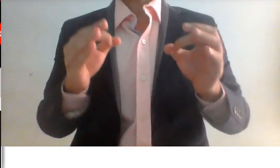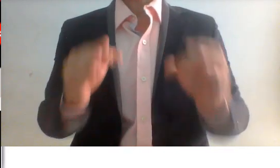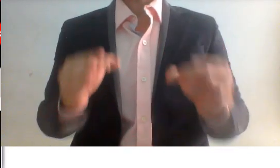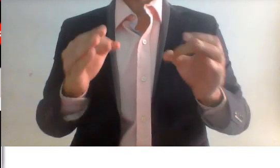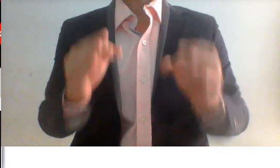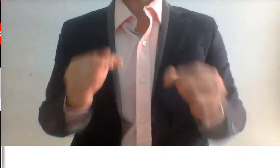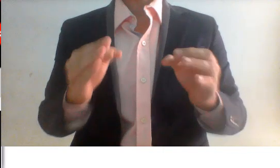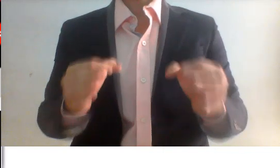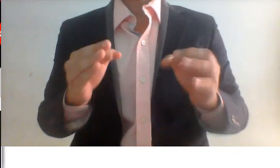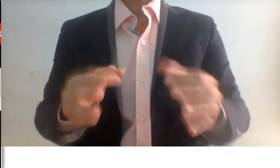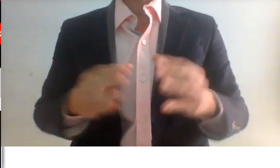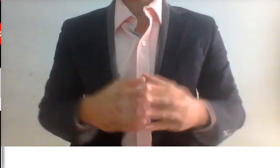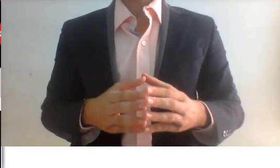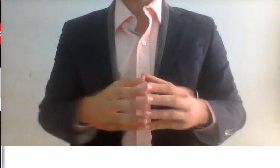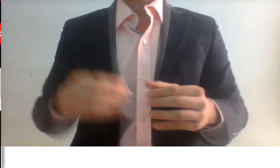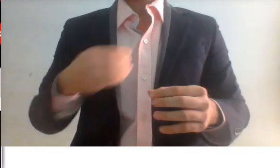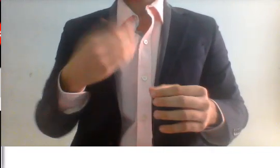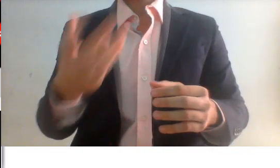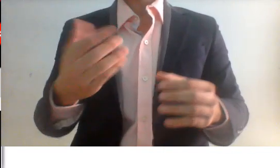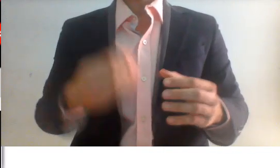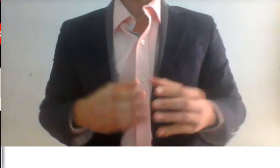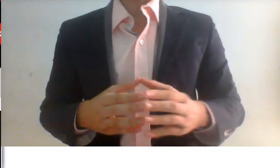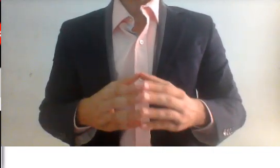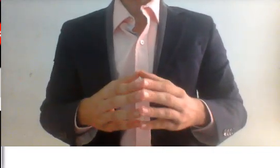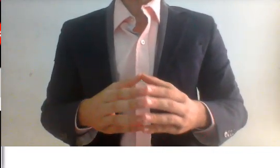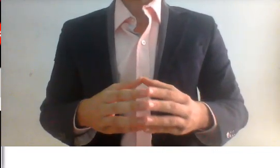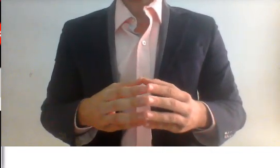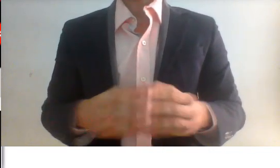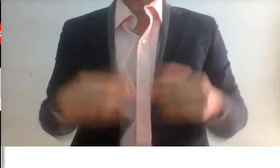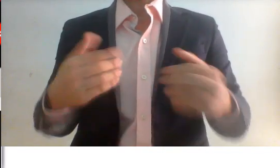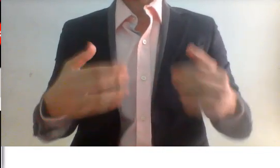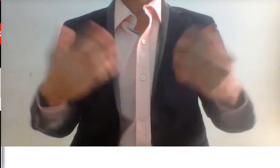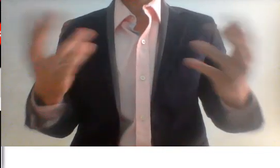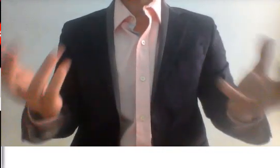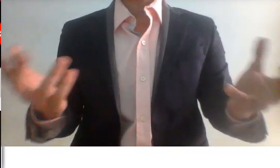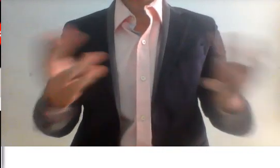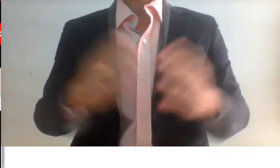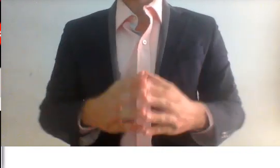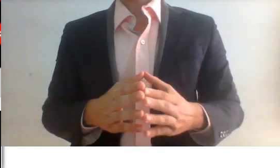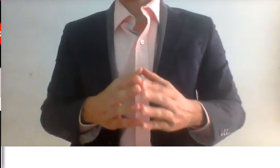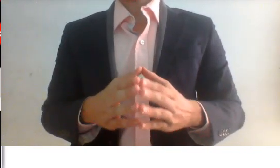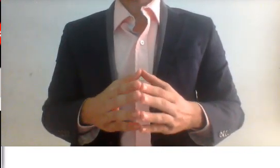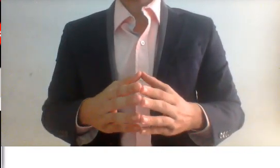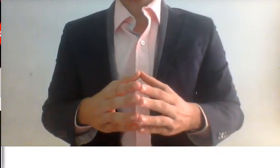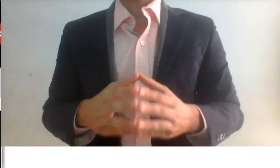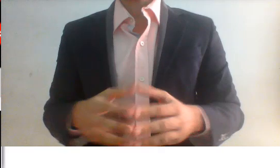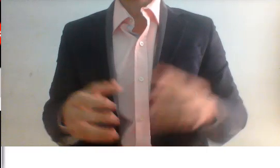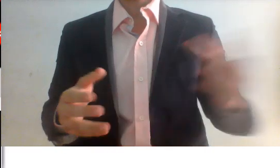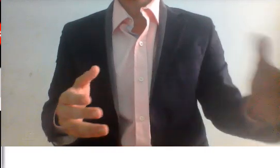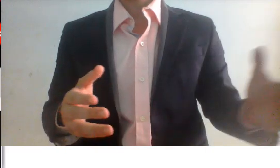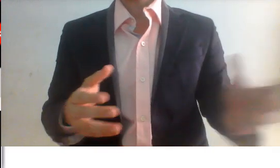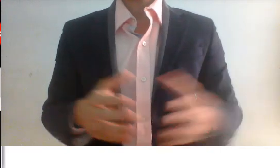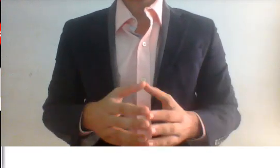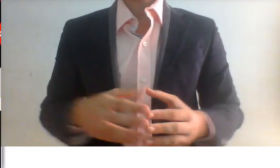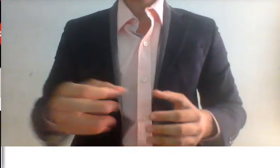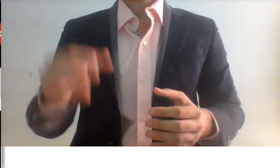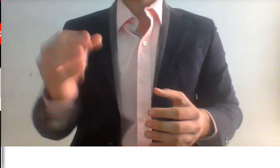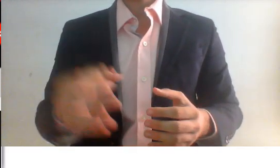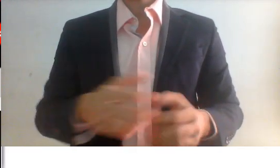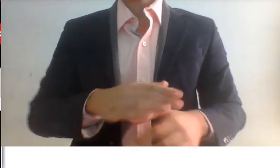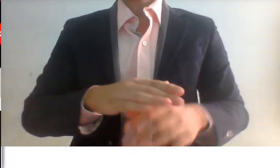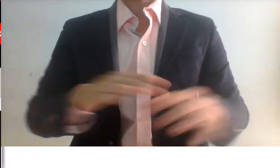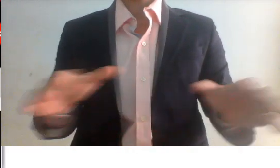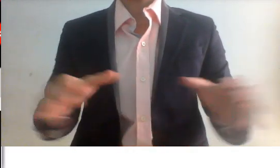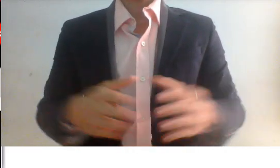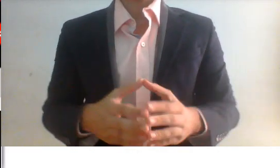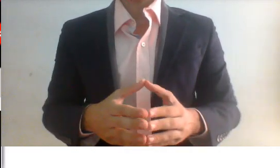Así de tontos son estos personajes y piensan que nos las vamos a creer, piensan que todavía estamos en la época en la cual los medios de comunicación dictaban